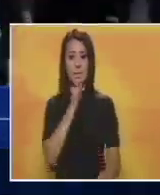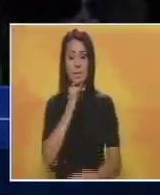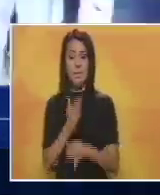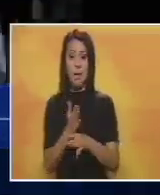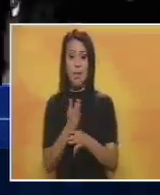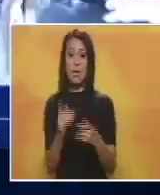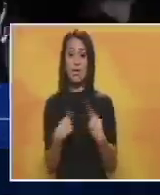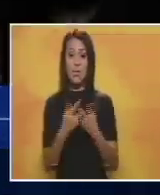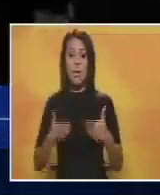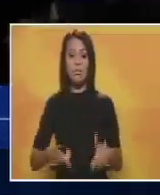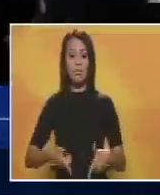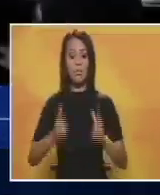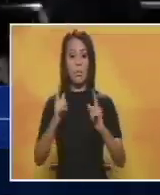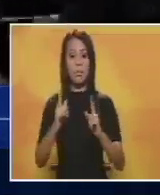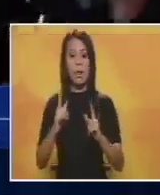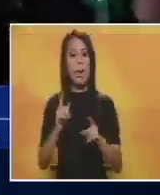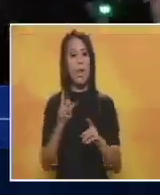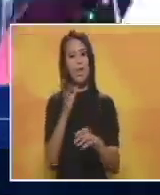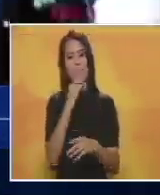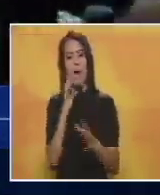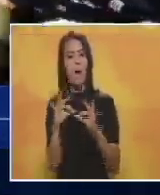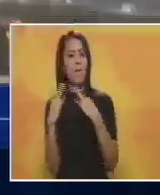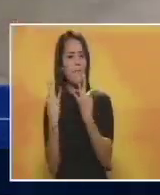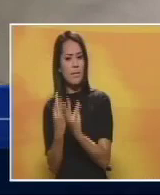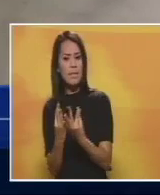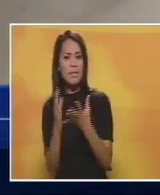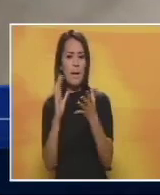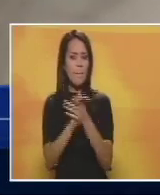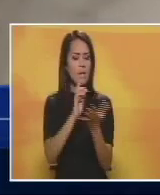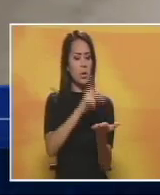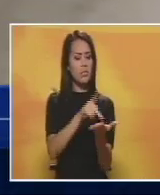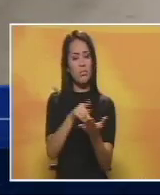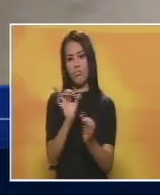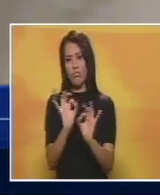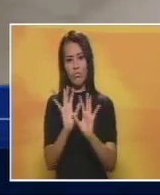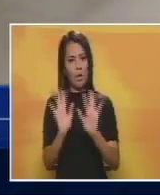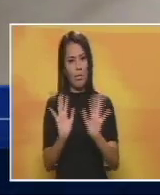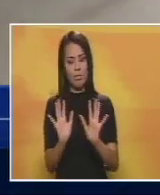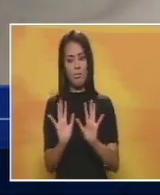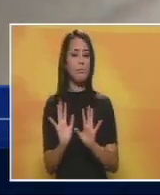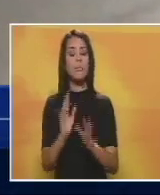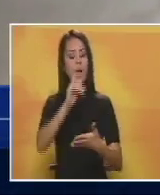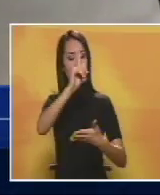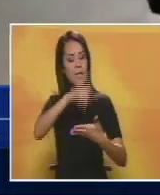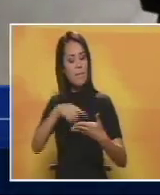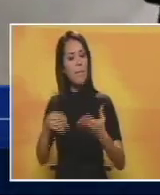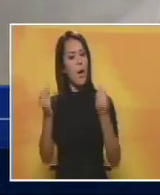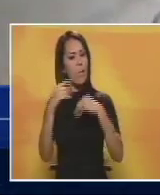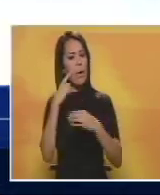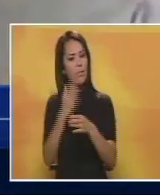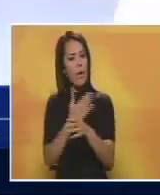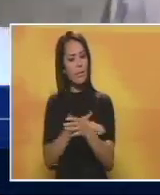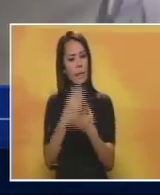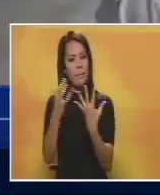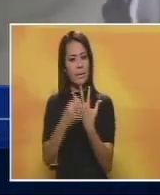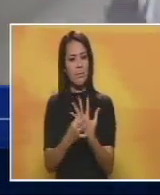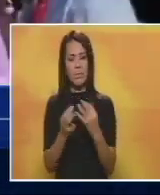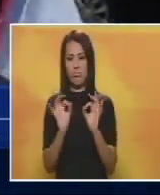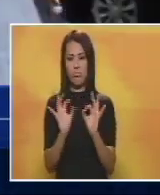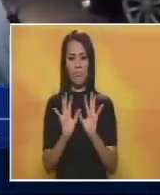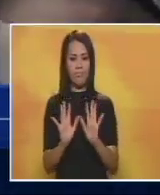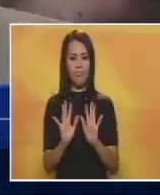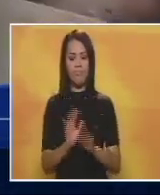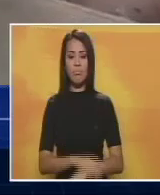las autoridades civiles sin la presencia de familiares ni allegados. Además, sin firmar ningún acuerdo prematrimonial.